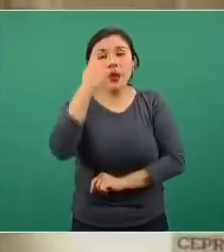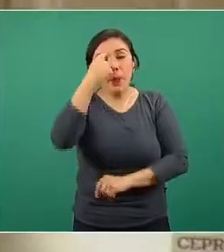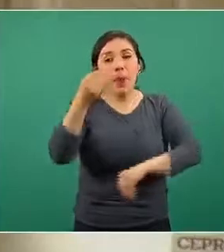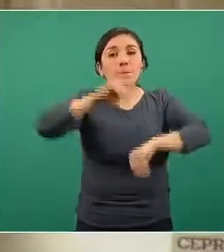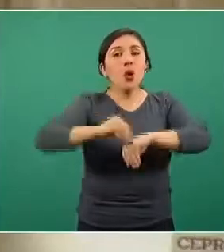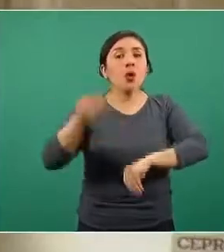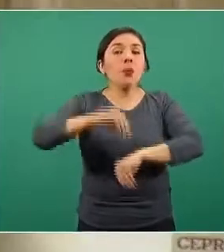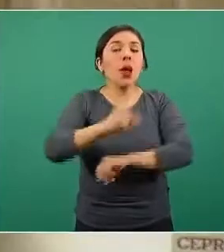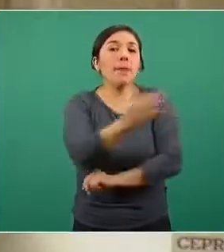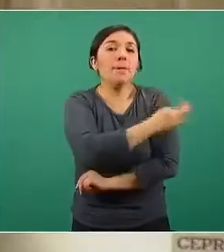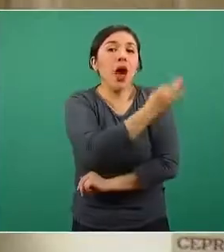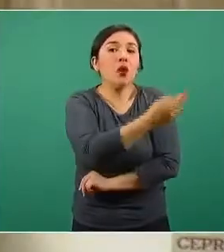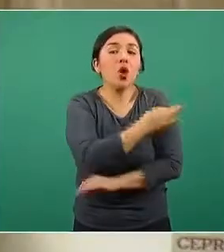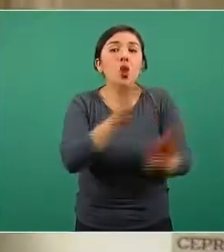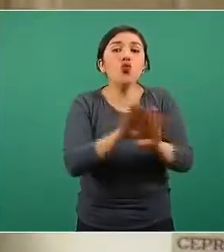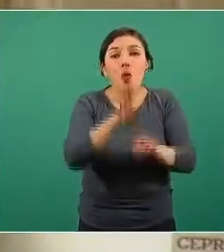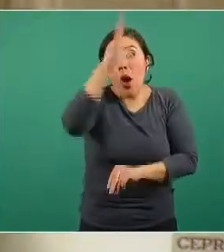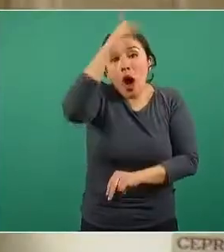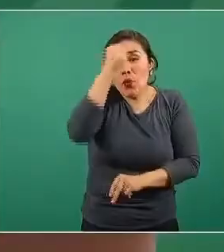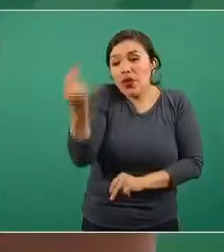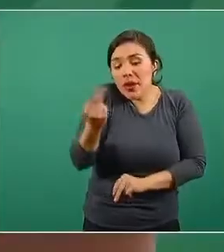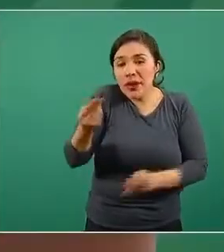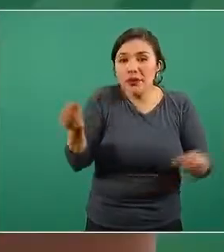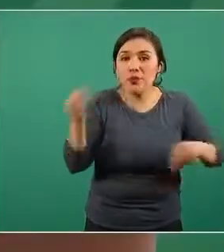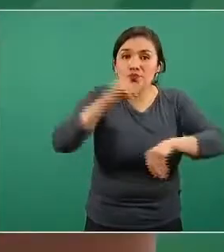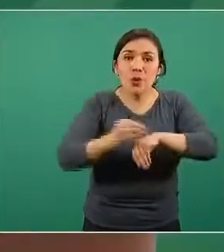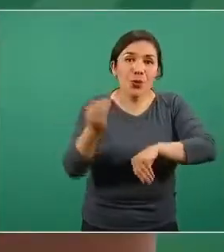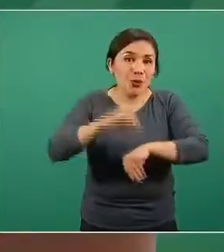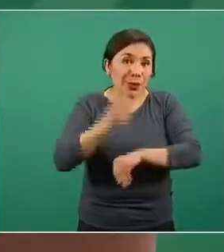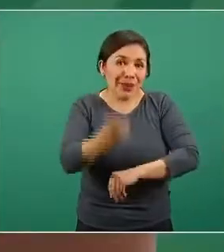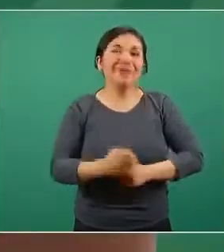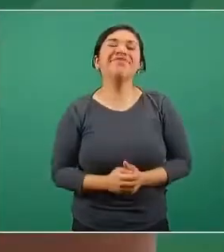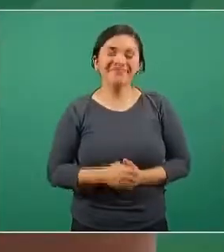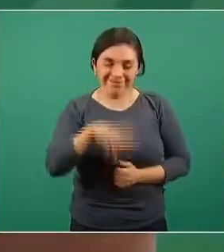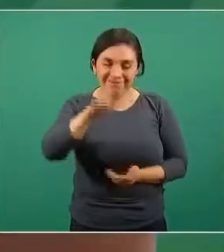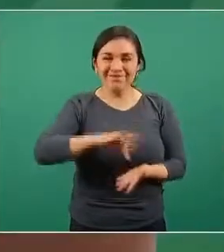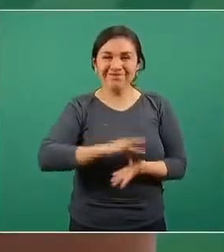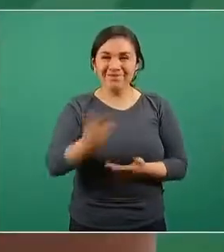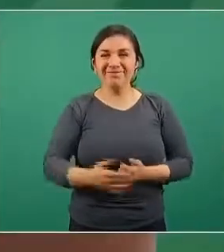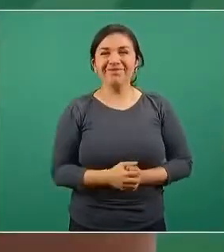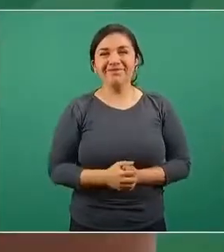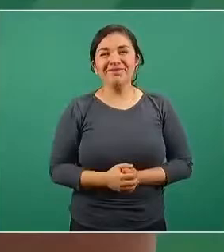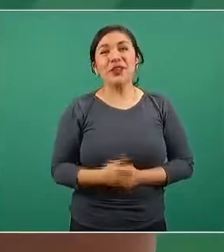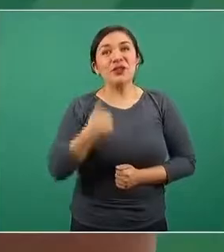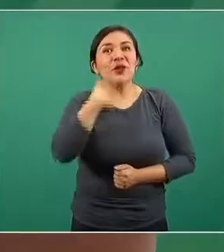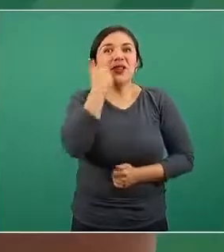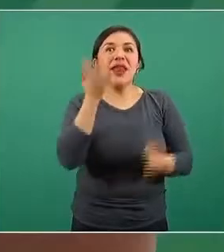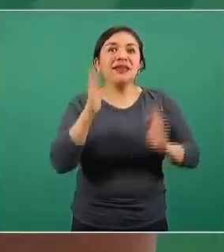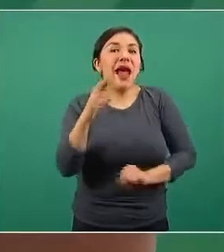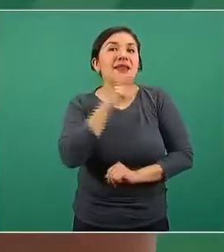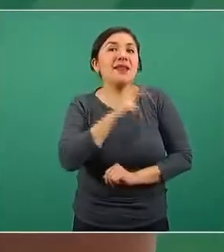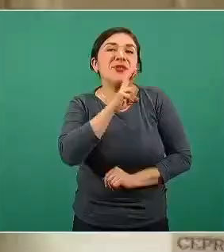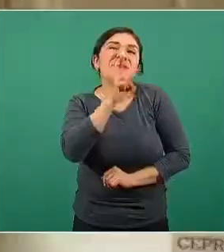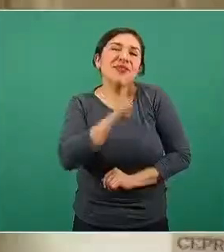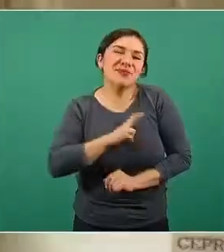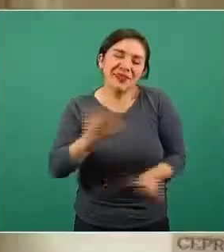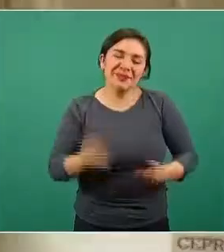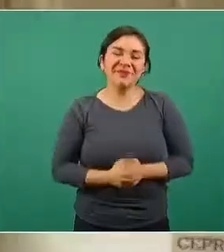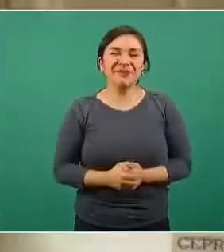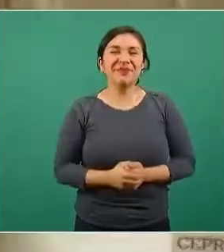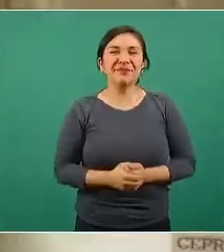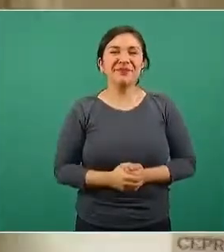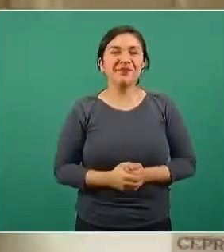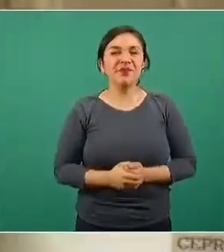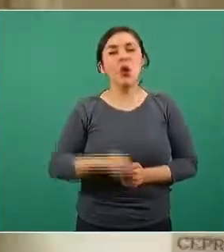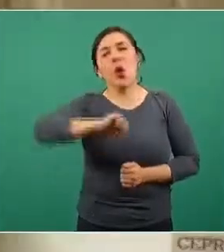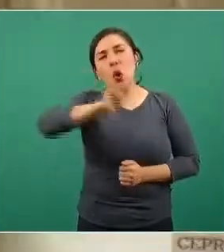vacunación conforme sean necesarias. Claro que sí, muchas gracias a todos, ya quisiéramos las respuestas, ¿no? Una última, bueno, tenemos